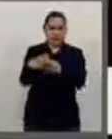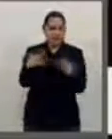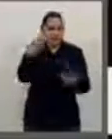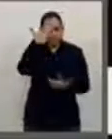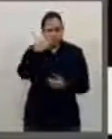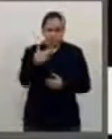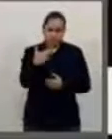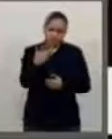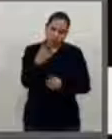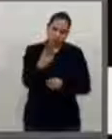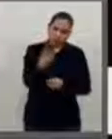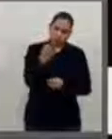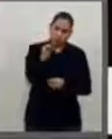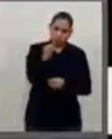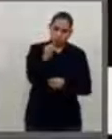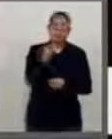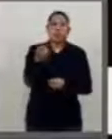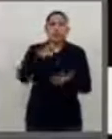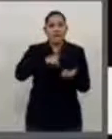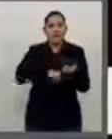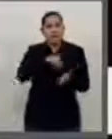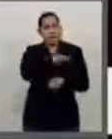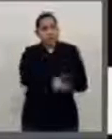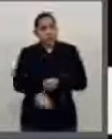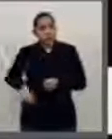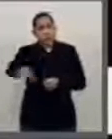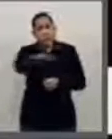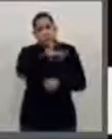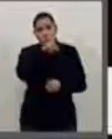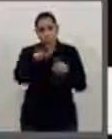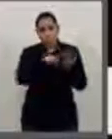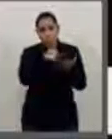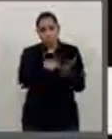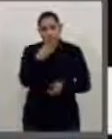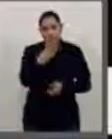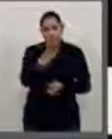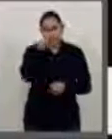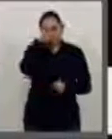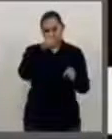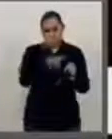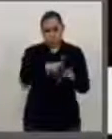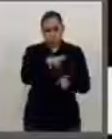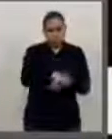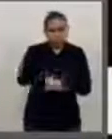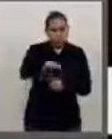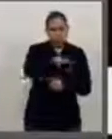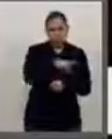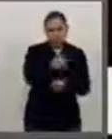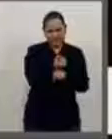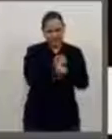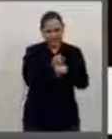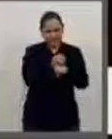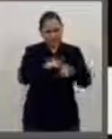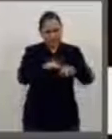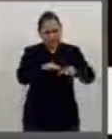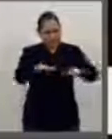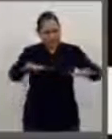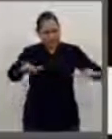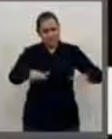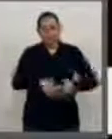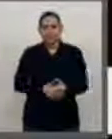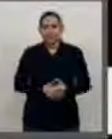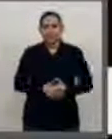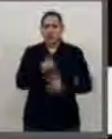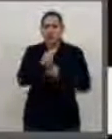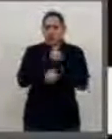2 de octubre, cuando se bañó de sangre la Plaza de las Tres Culturas. El año del 68 fue